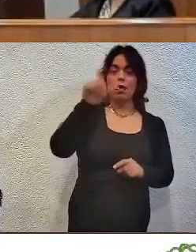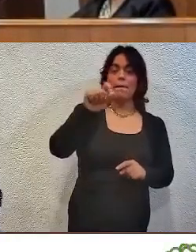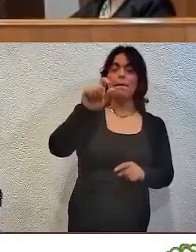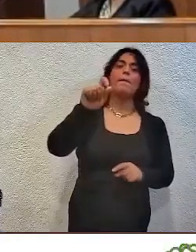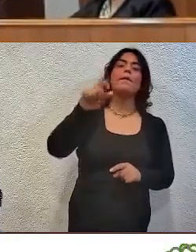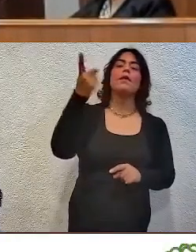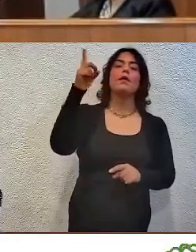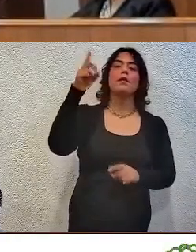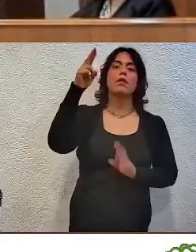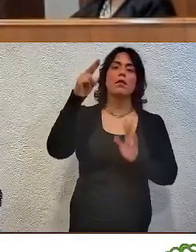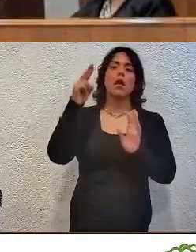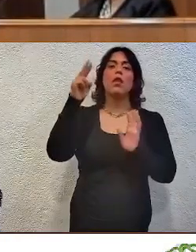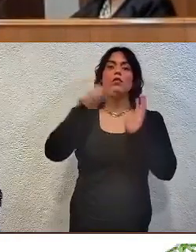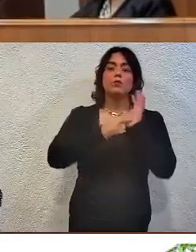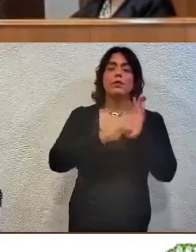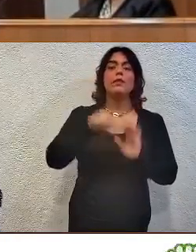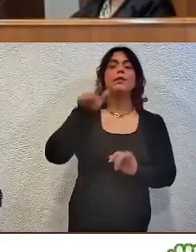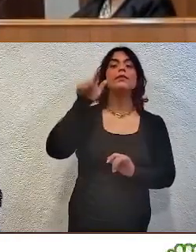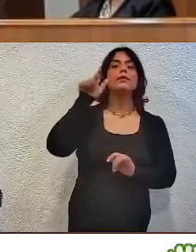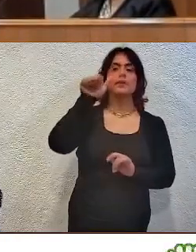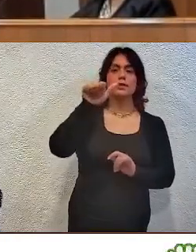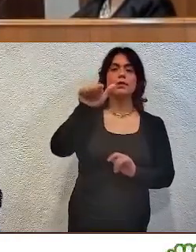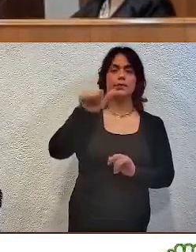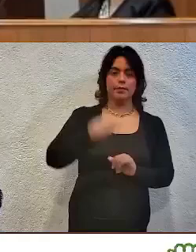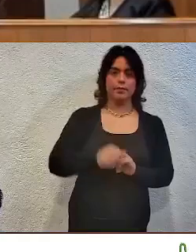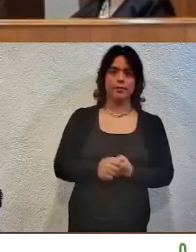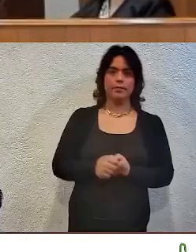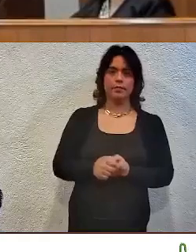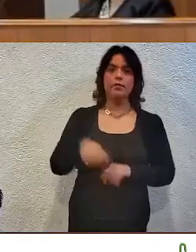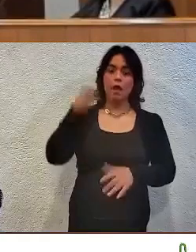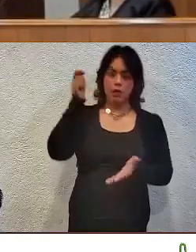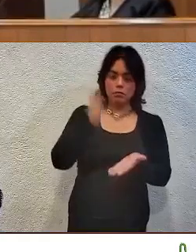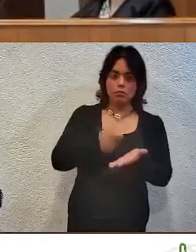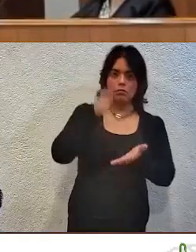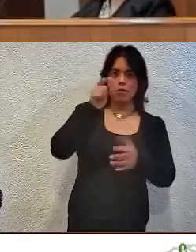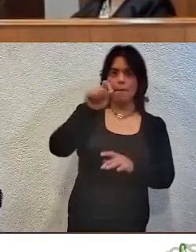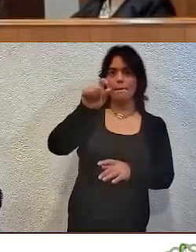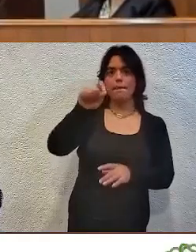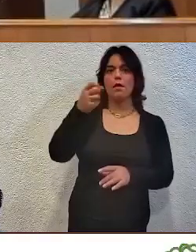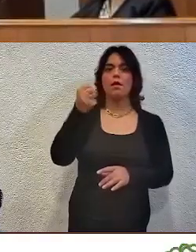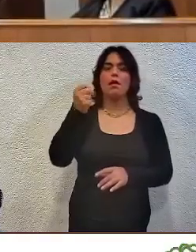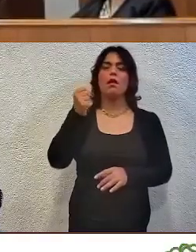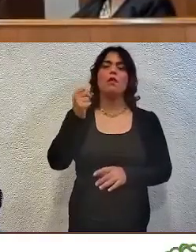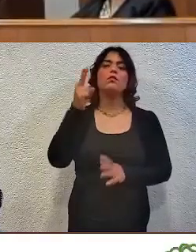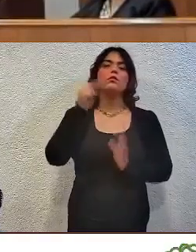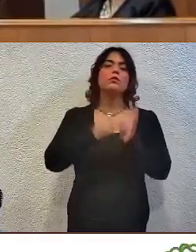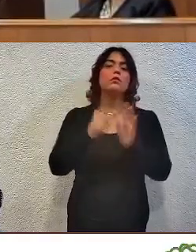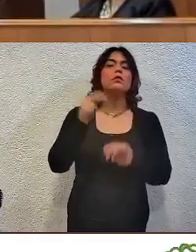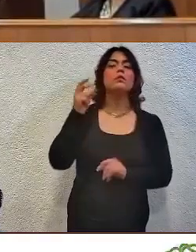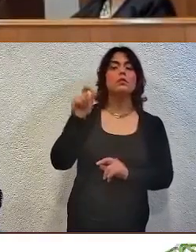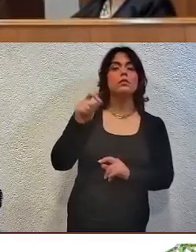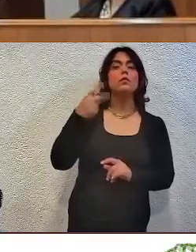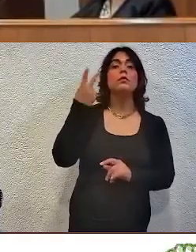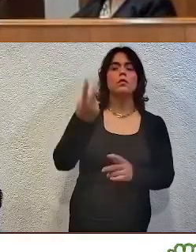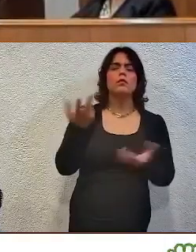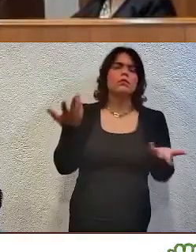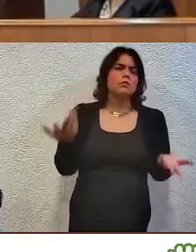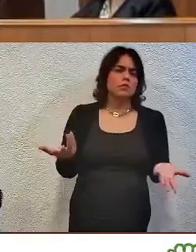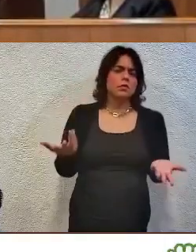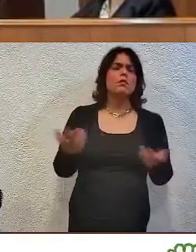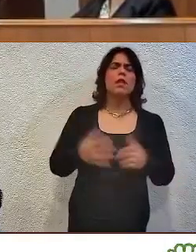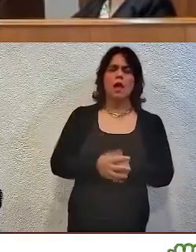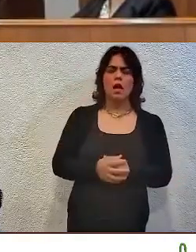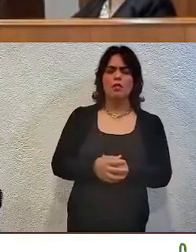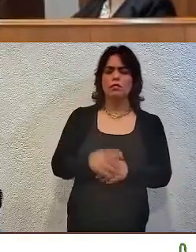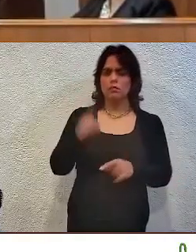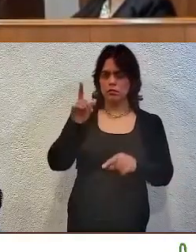del 2019. Mediante sentencia de 20 de septiembre del 2022, este tribunal declaró fundada la omisión